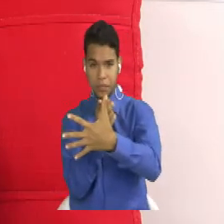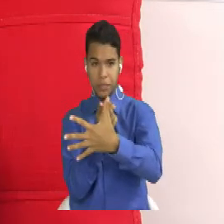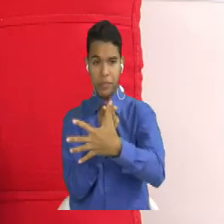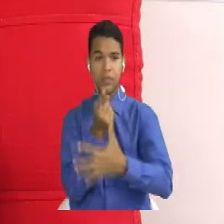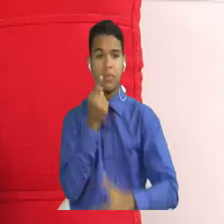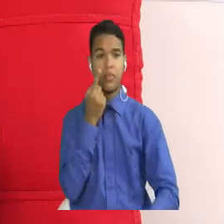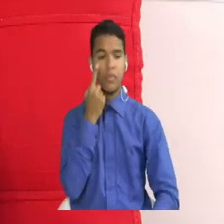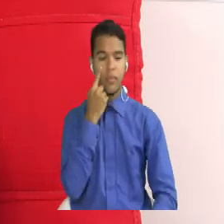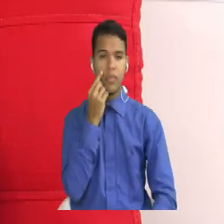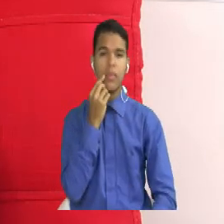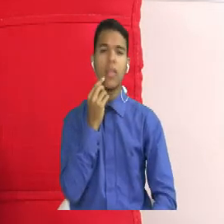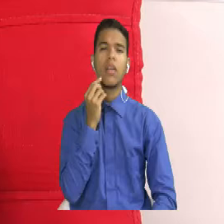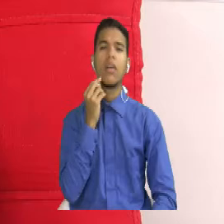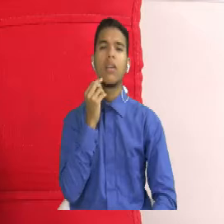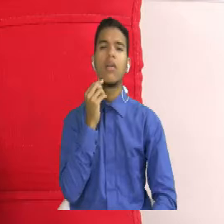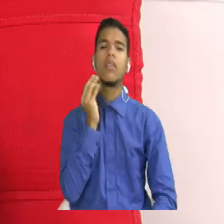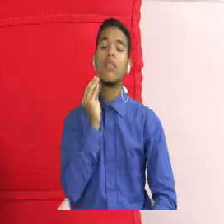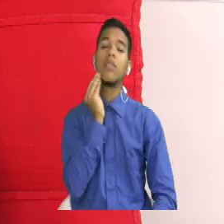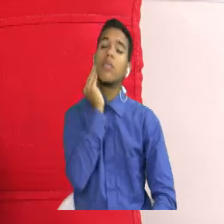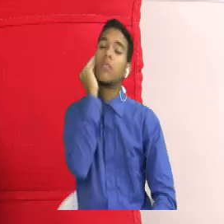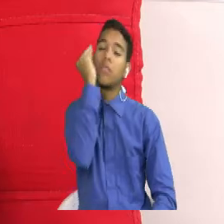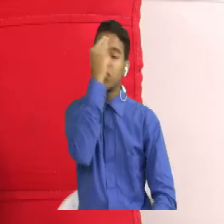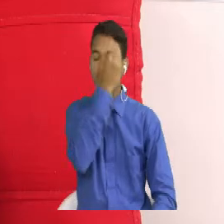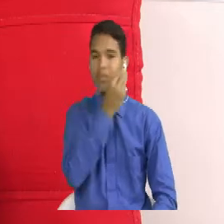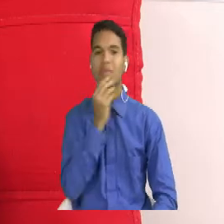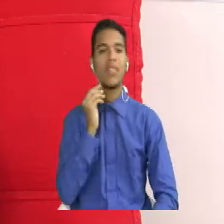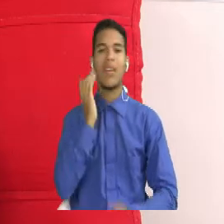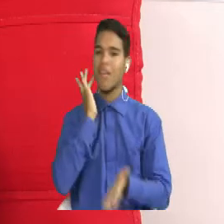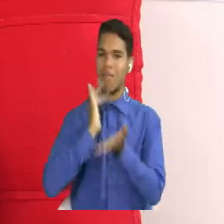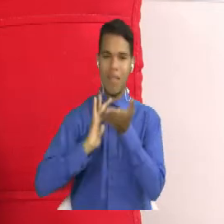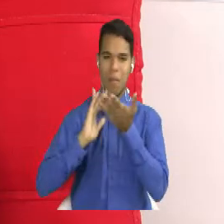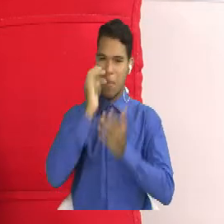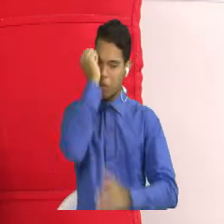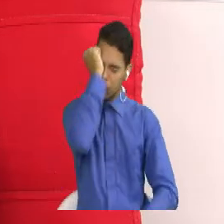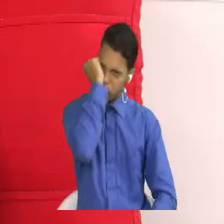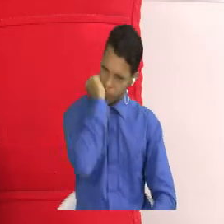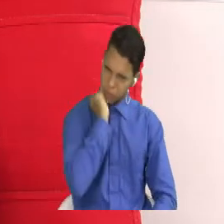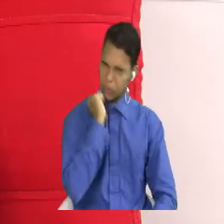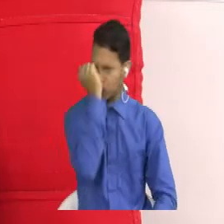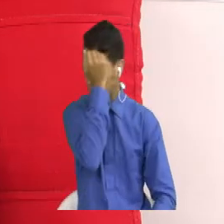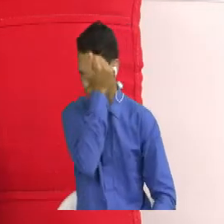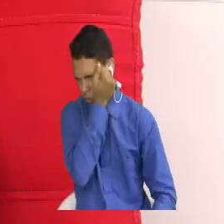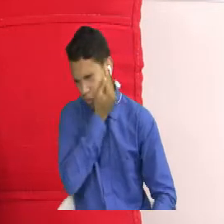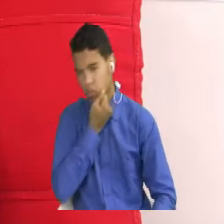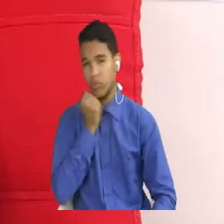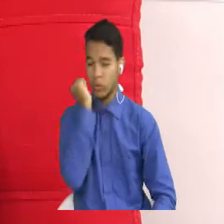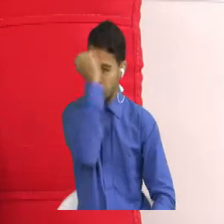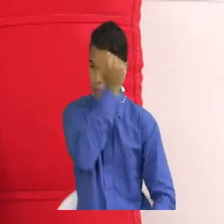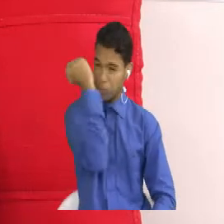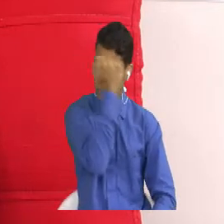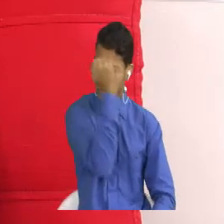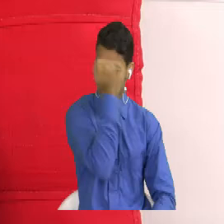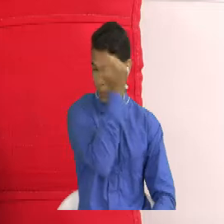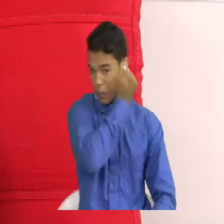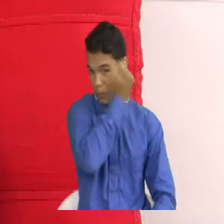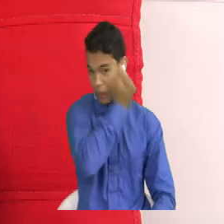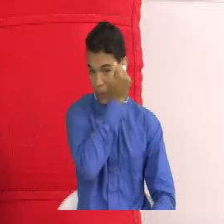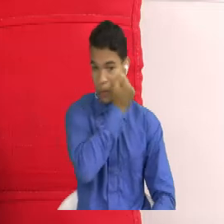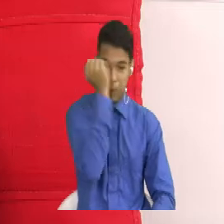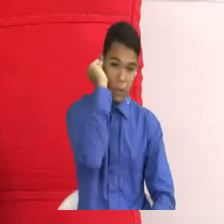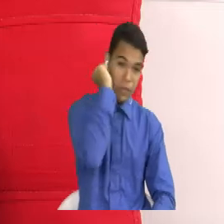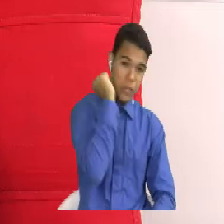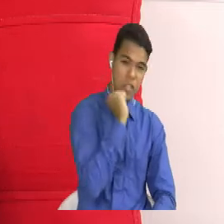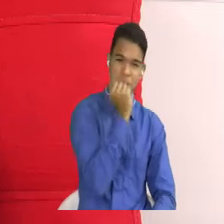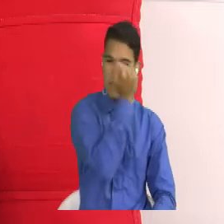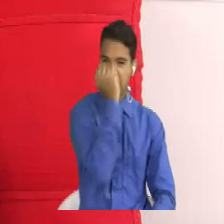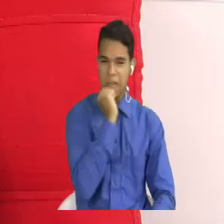retirarnos el maquillaje, es importantísimo, la limpieza. Pero también debemos hacer la limpieza teniendo en cuenta el